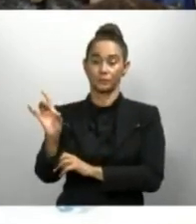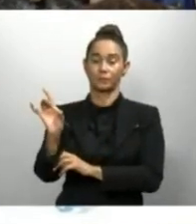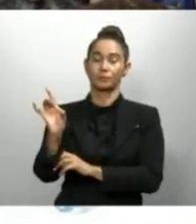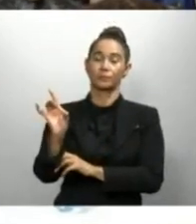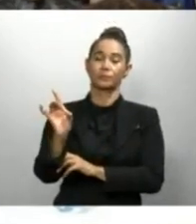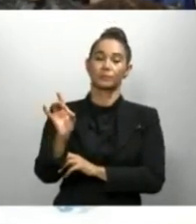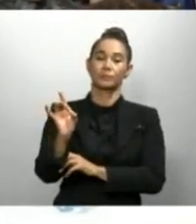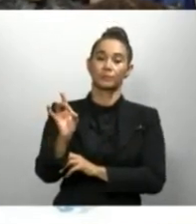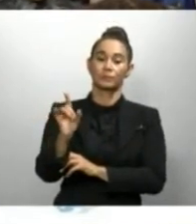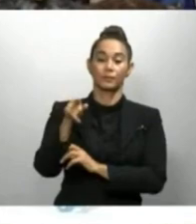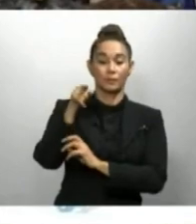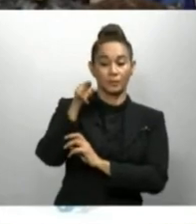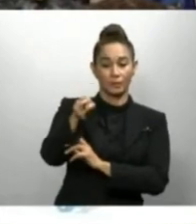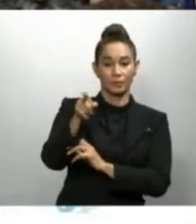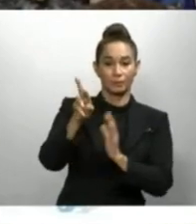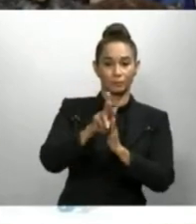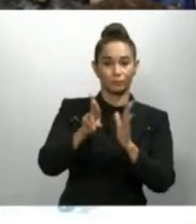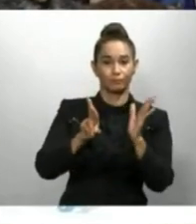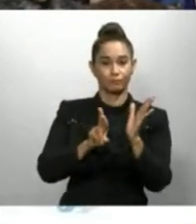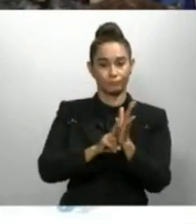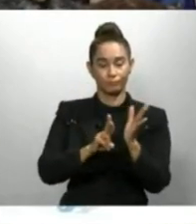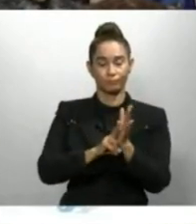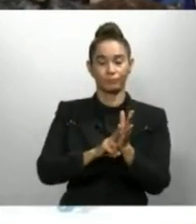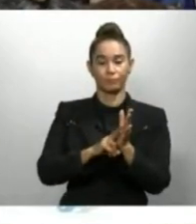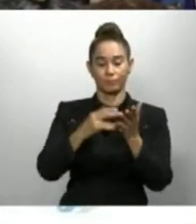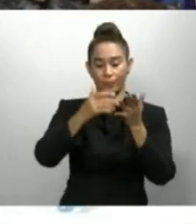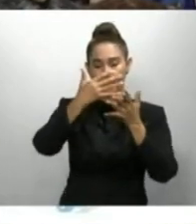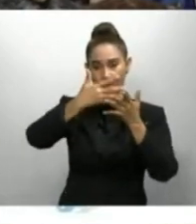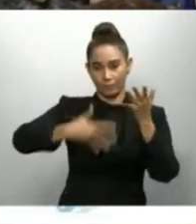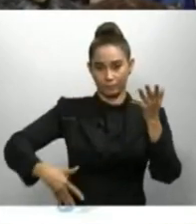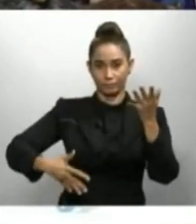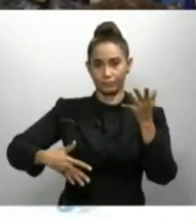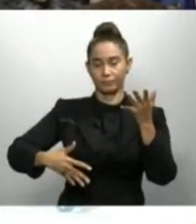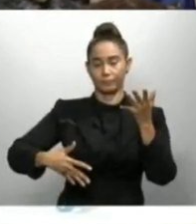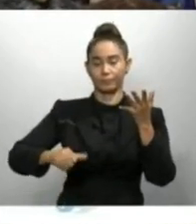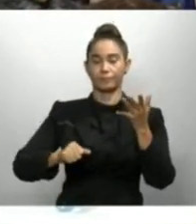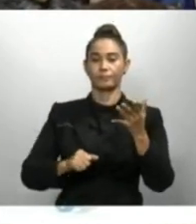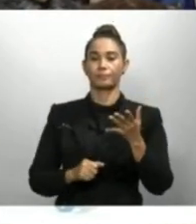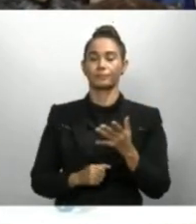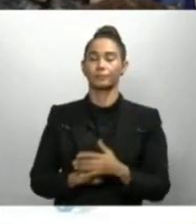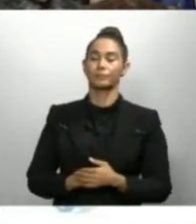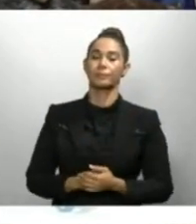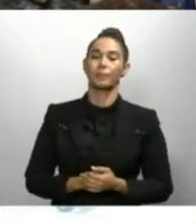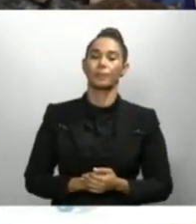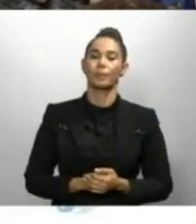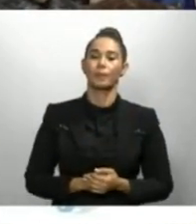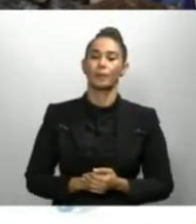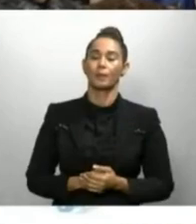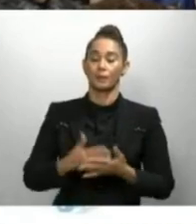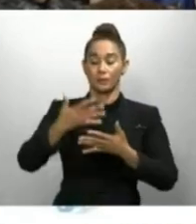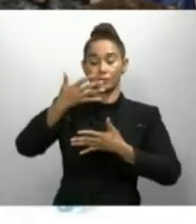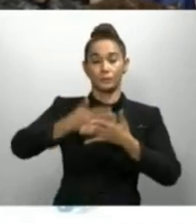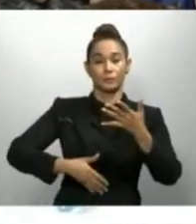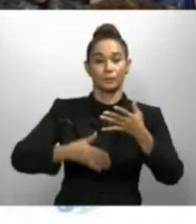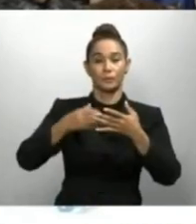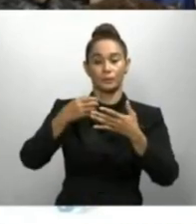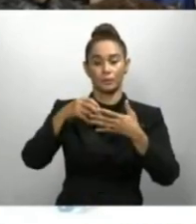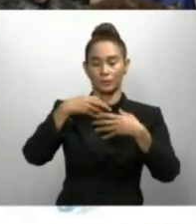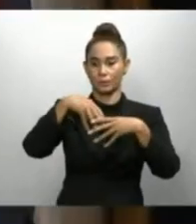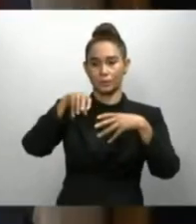50-88 y de este reglamento los siguientes precursores, solventes y reactivos